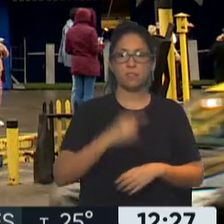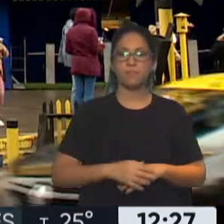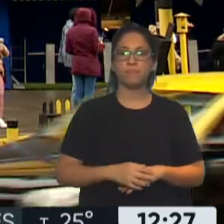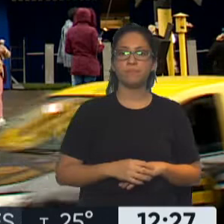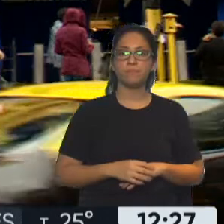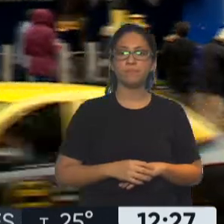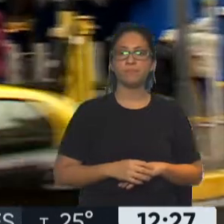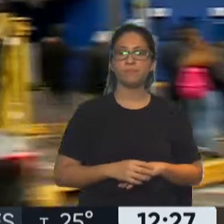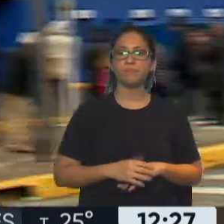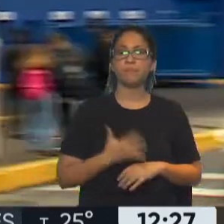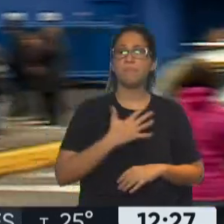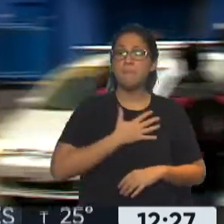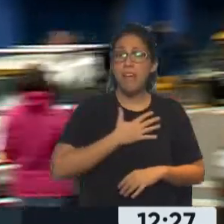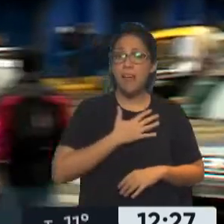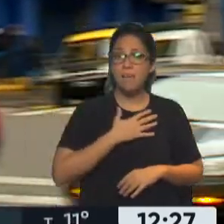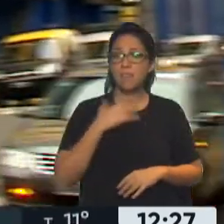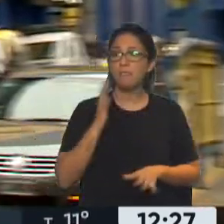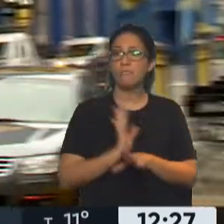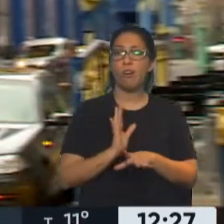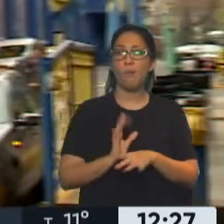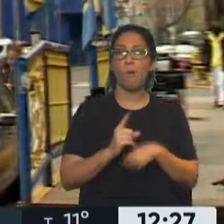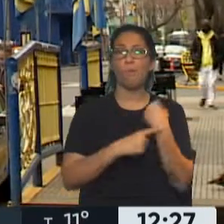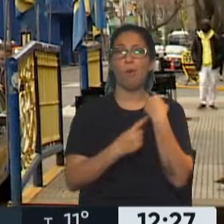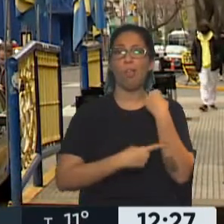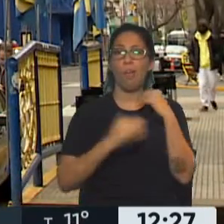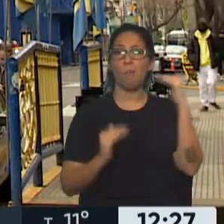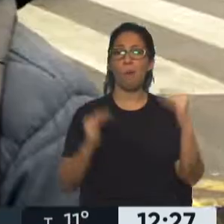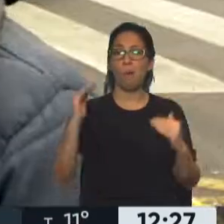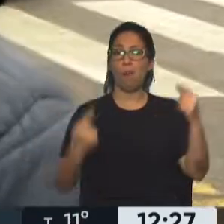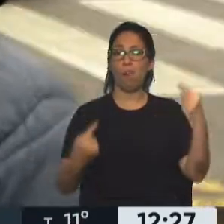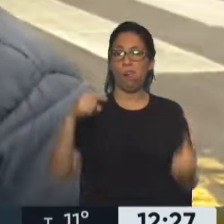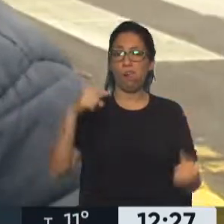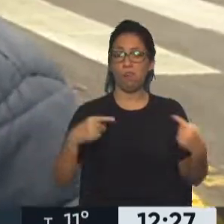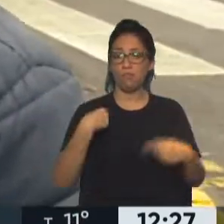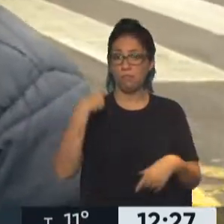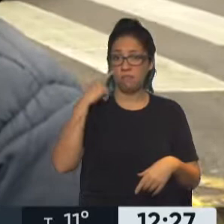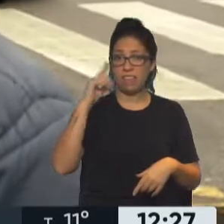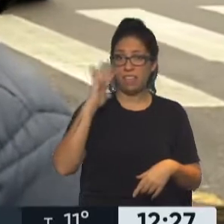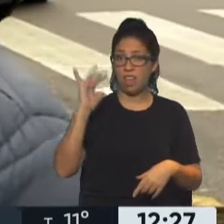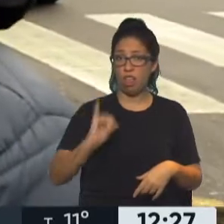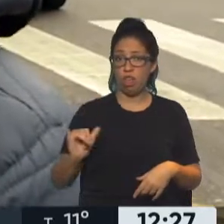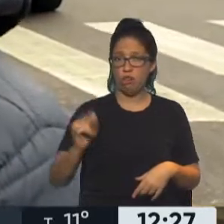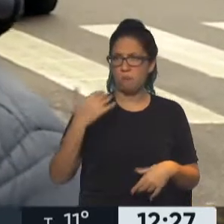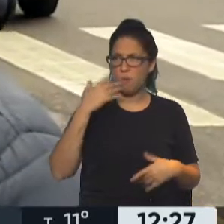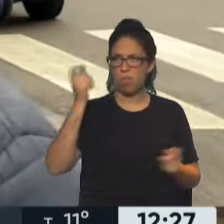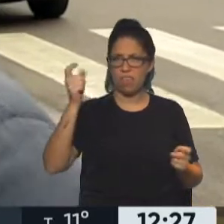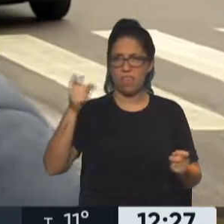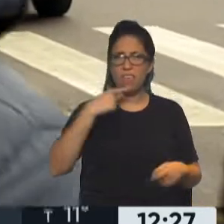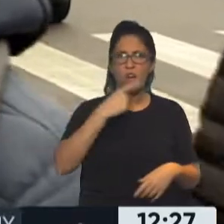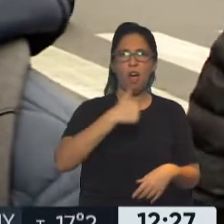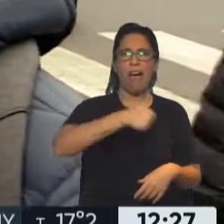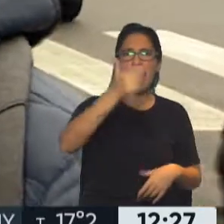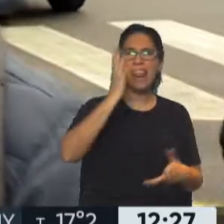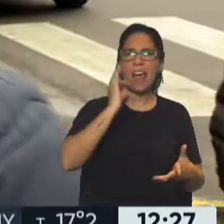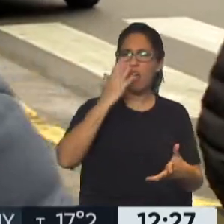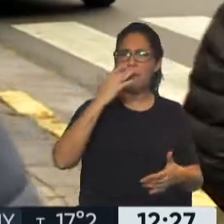mí es una lucha de fuerza, básicamente. Es más, yo tengo entendido que Izquierdos, o no me acuerdo quién, le dijeron ganen algo y después